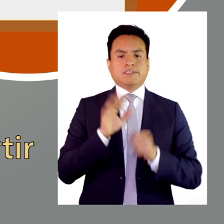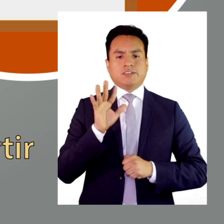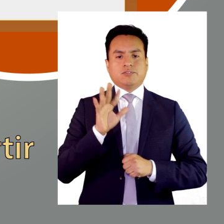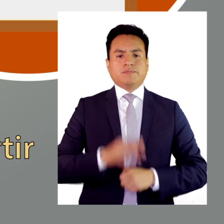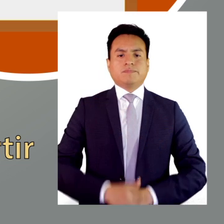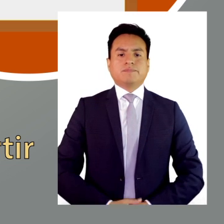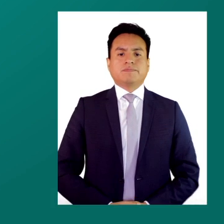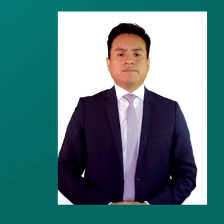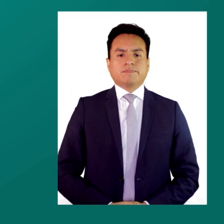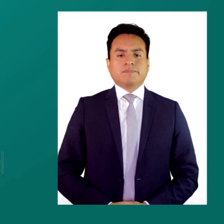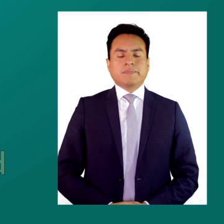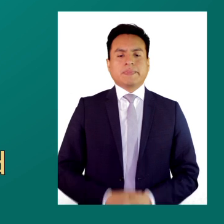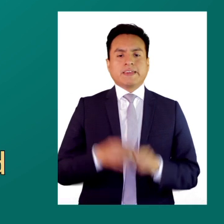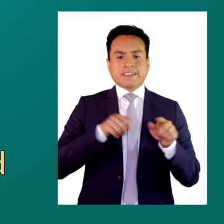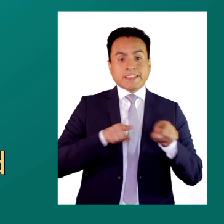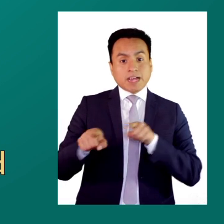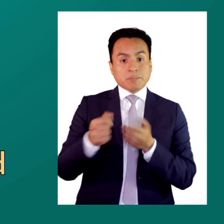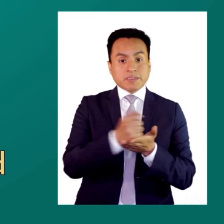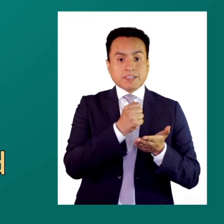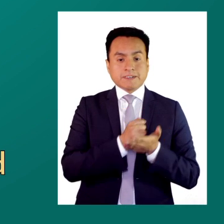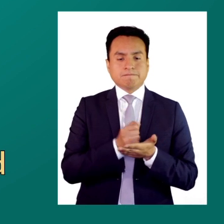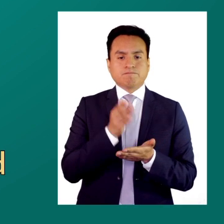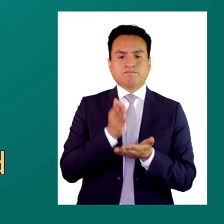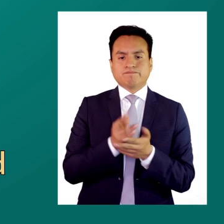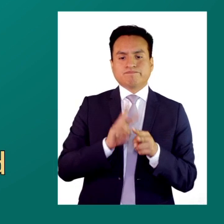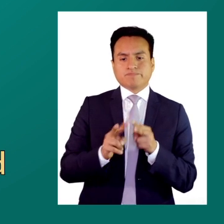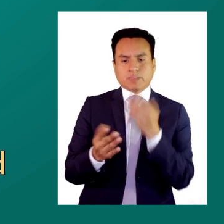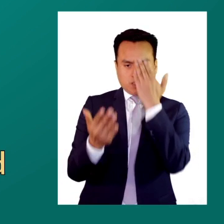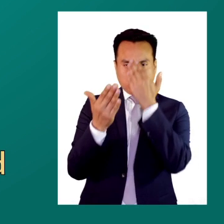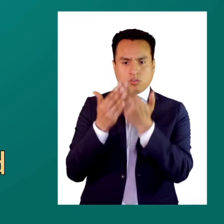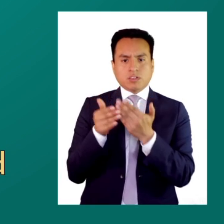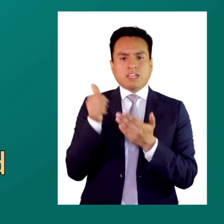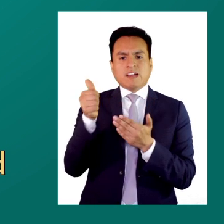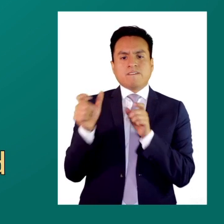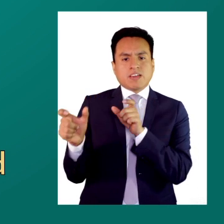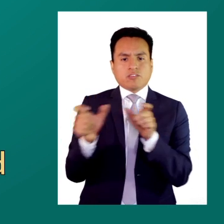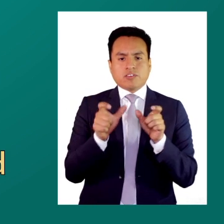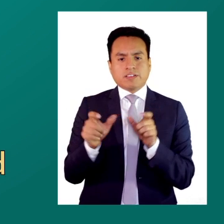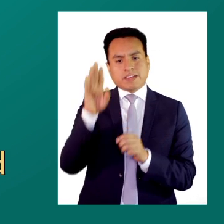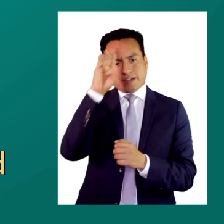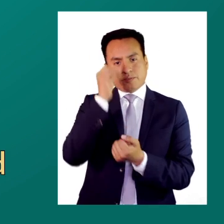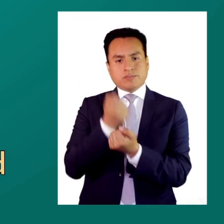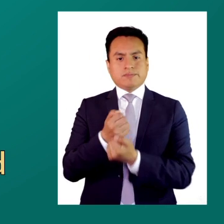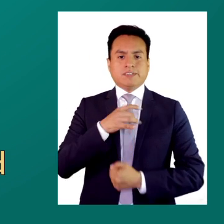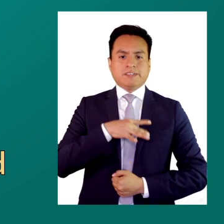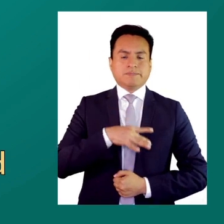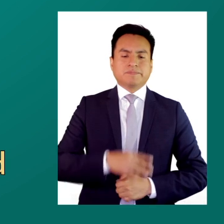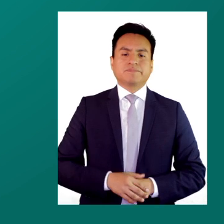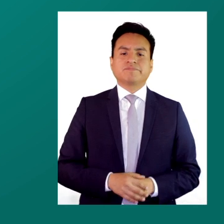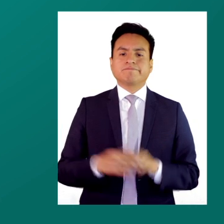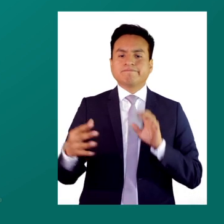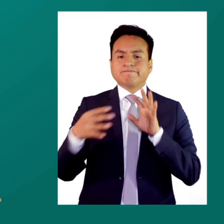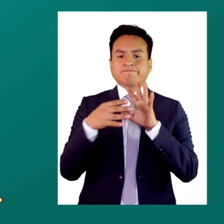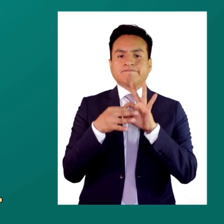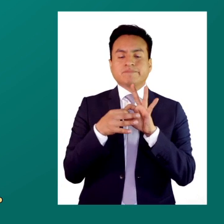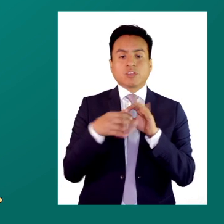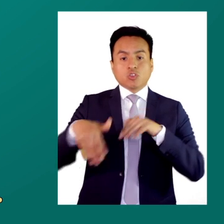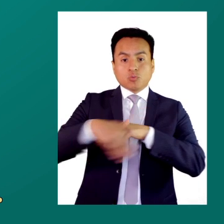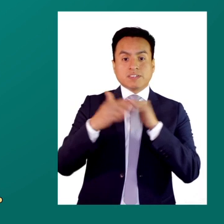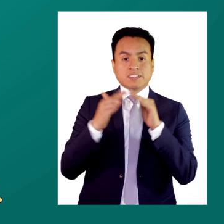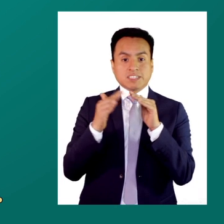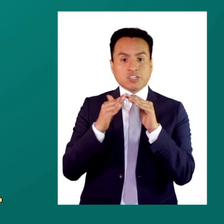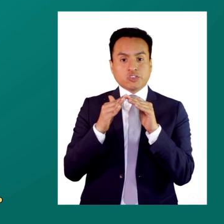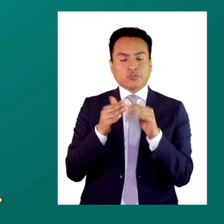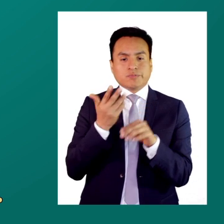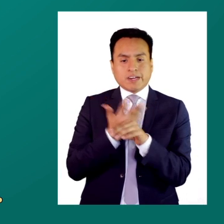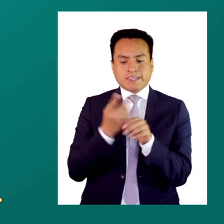2005 este trámite deberá realizarse ante la autoridad fiscalizadora de carabineros de chile correspondiente al